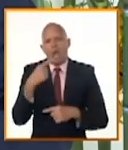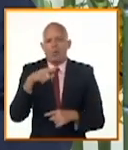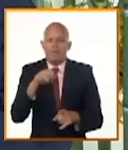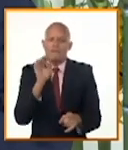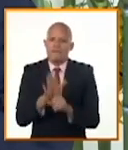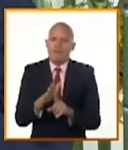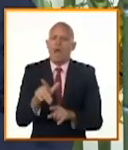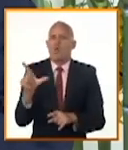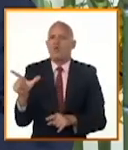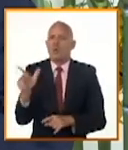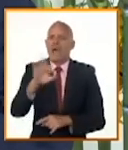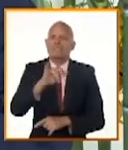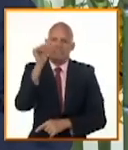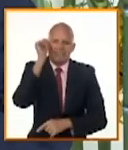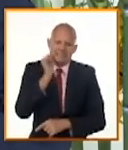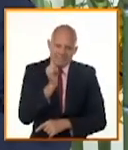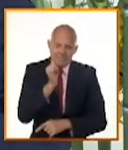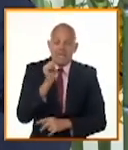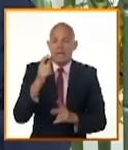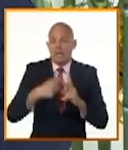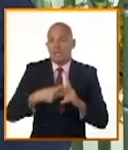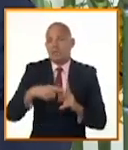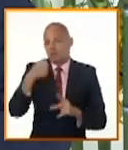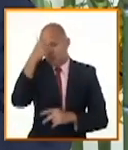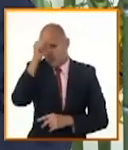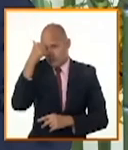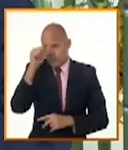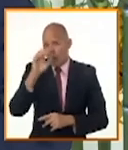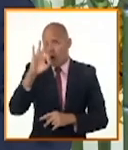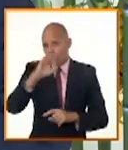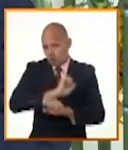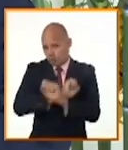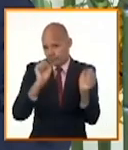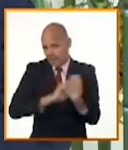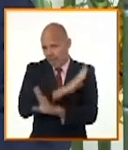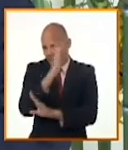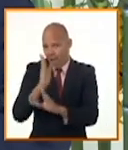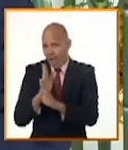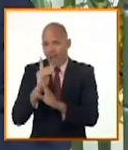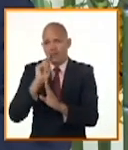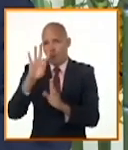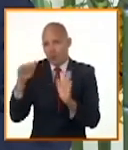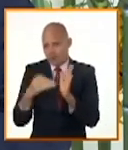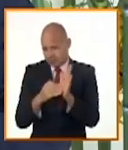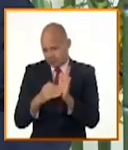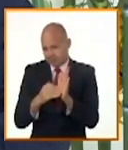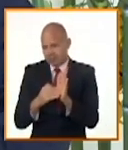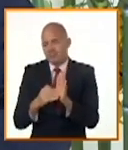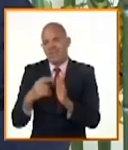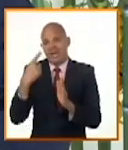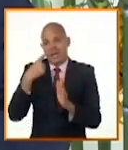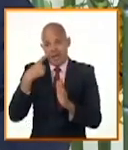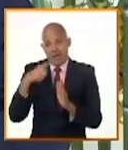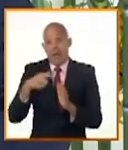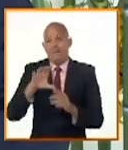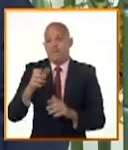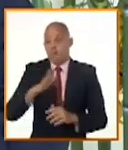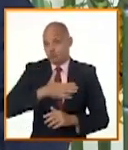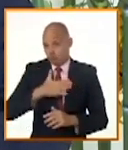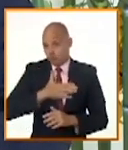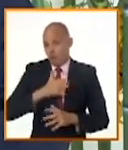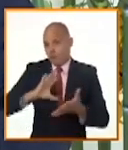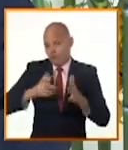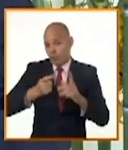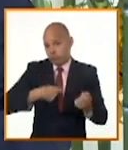a cuatro y media de la tarde eso es los canales que tiene el banco Metropolitano disponible para que las clientes